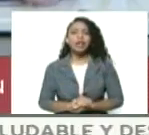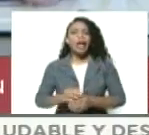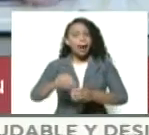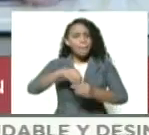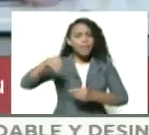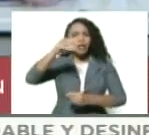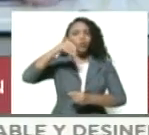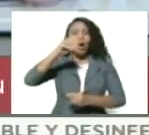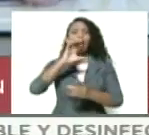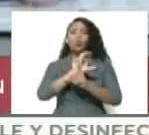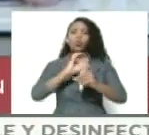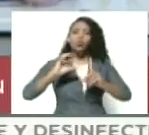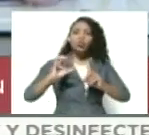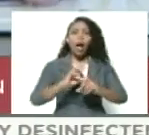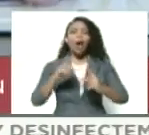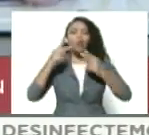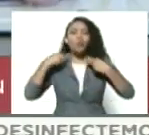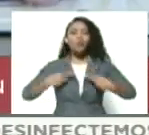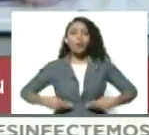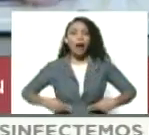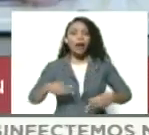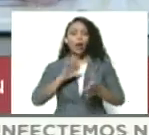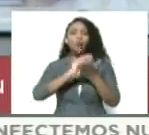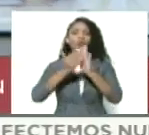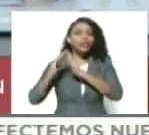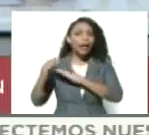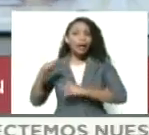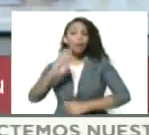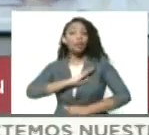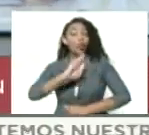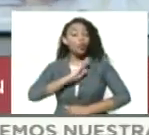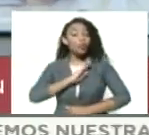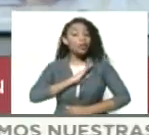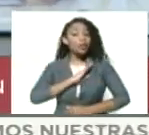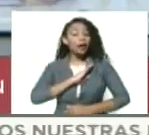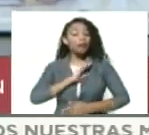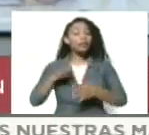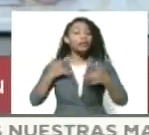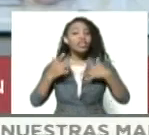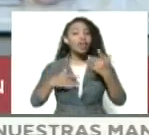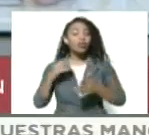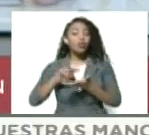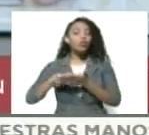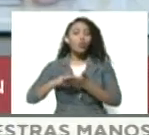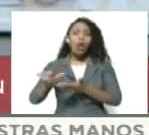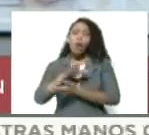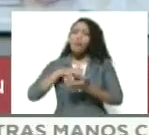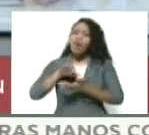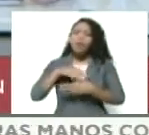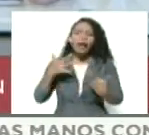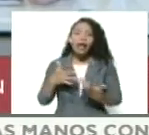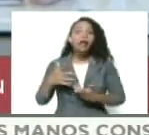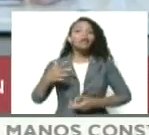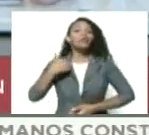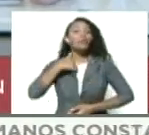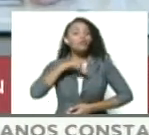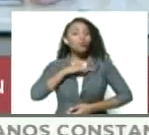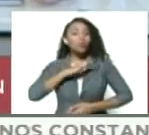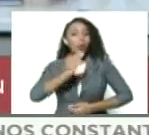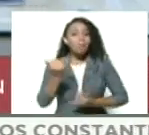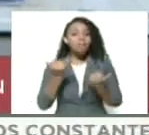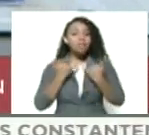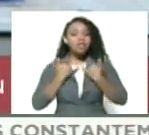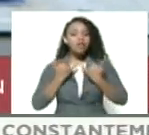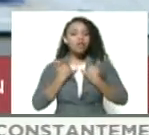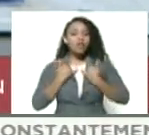espiritual, cultural, humana, comunitaria, nuestra propia convivencia y la solución a nuestros problemas nosotros mismos.